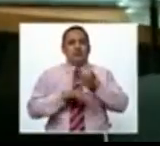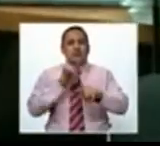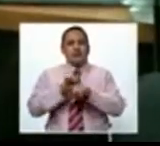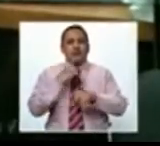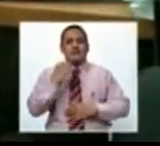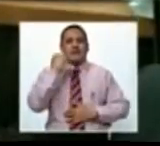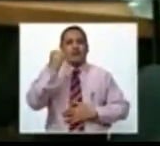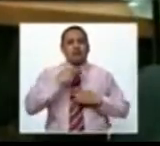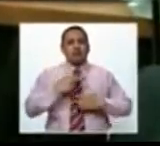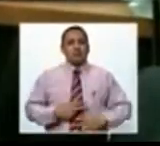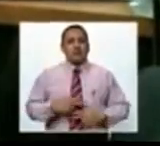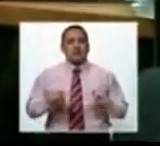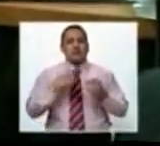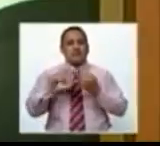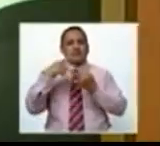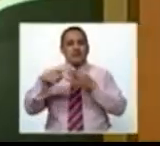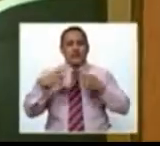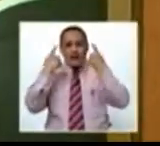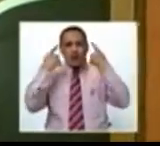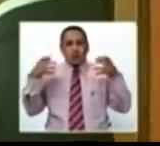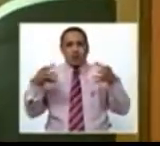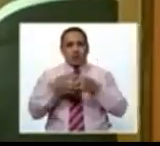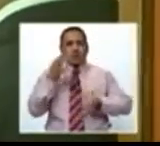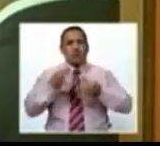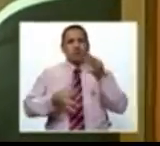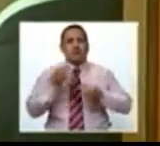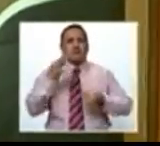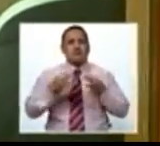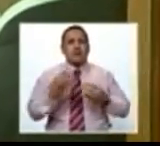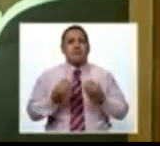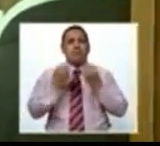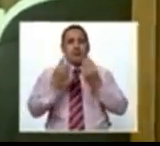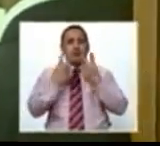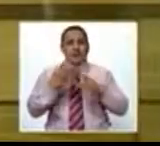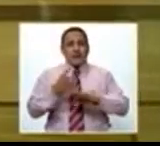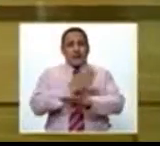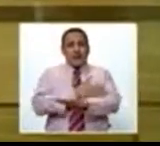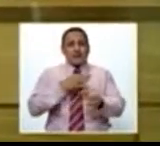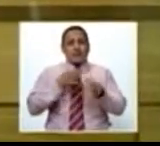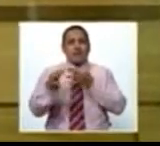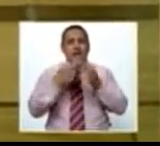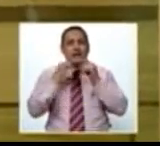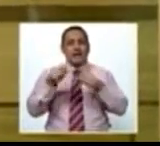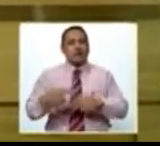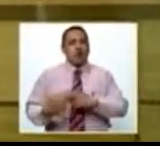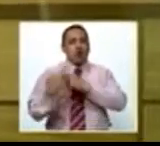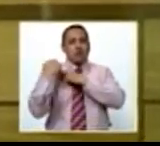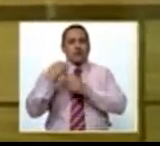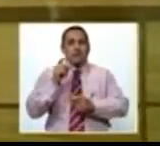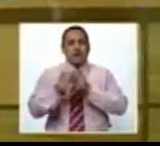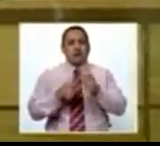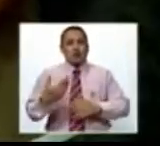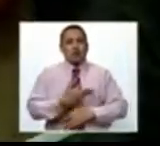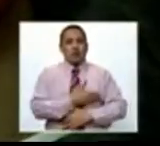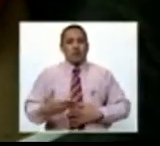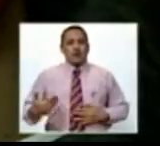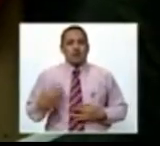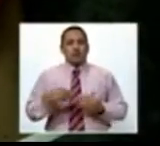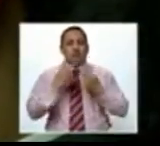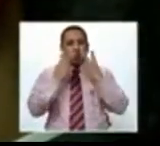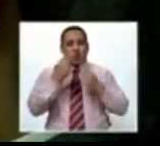Derechos Humanos y demás convenciones y acuerdos de justicia, por lo que en consecuencia es obligación de los Estados adheridos